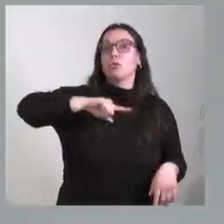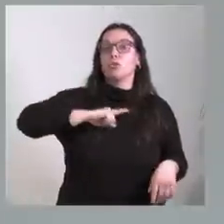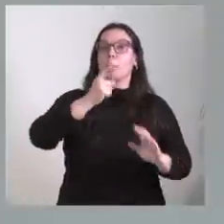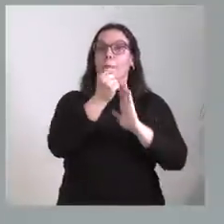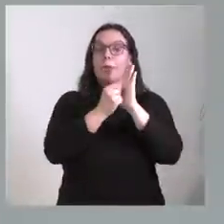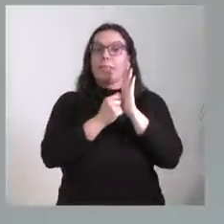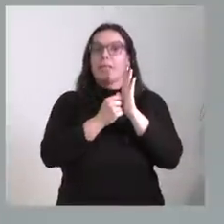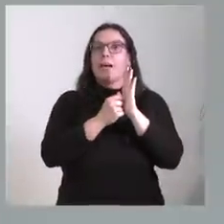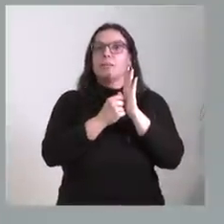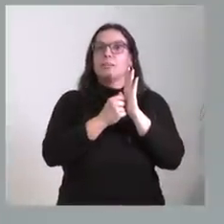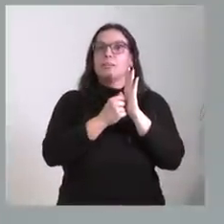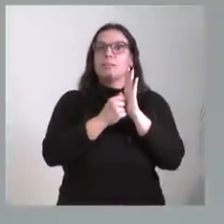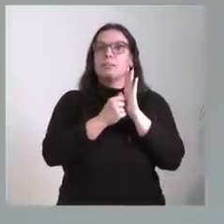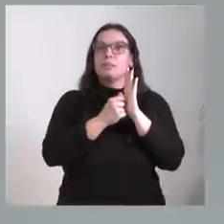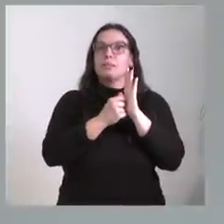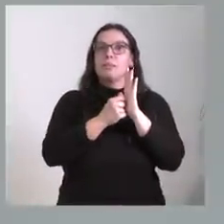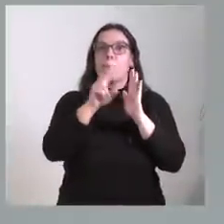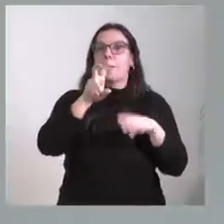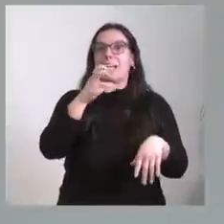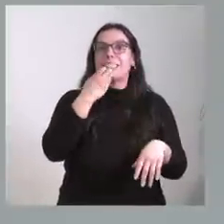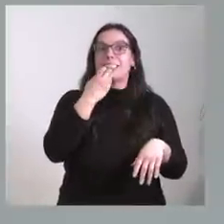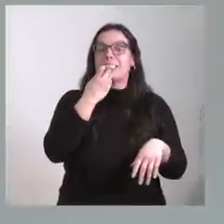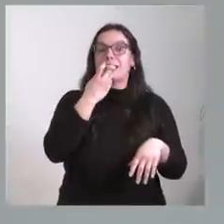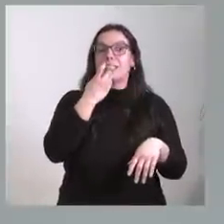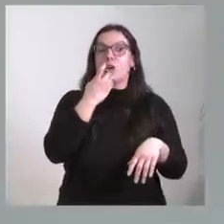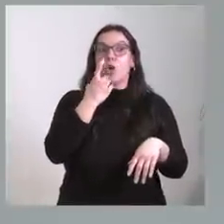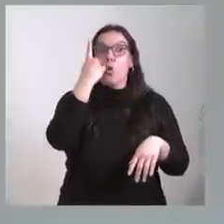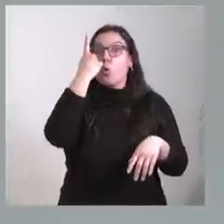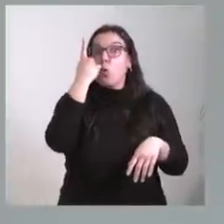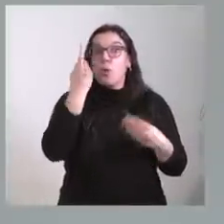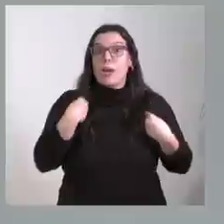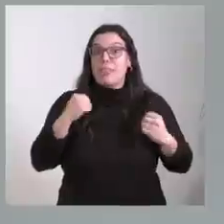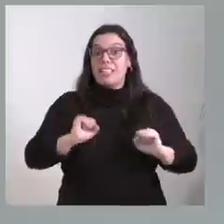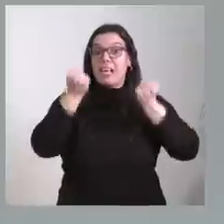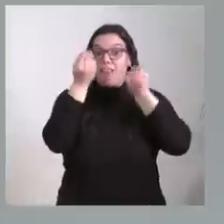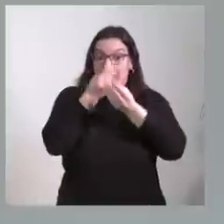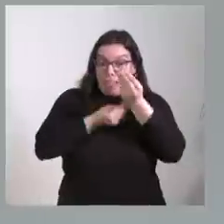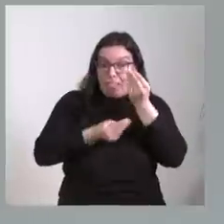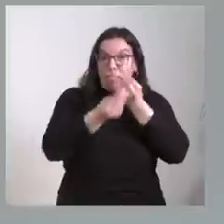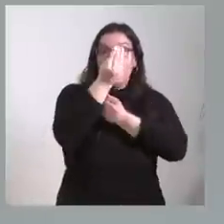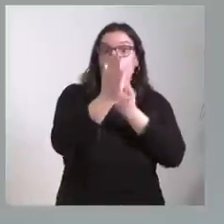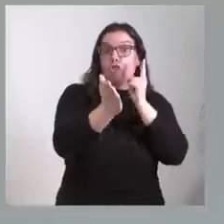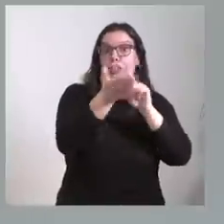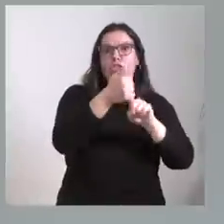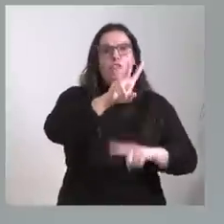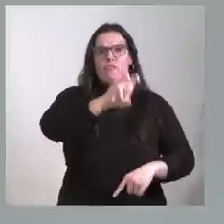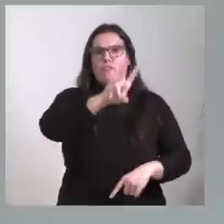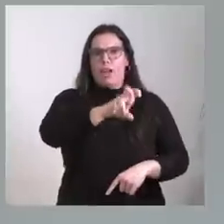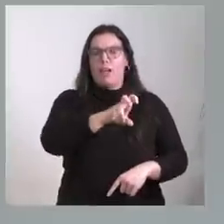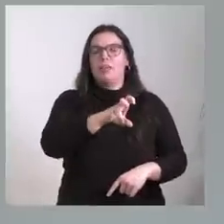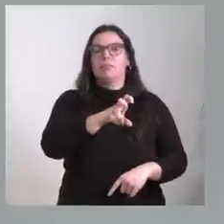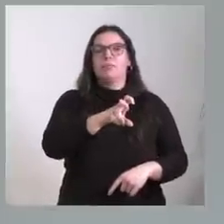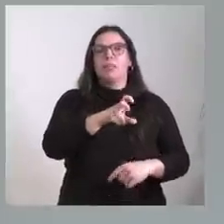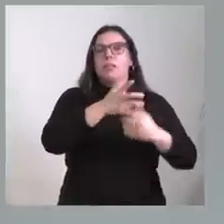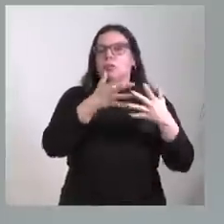medida merecería la pena con tal de salvar una única vida no y que pues todo el trabajo la dedicación todos los sinsabores de